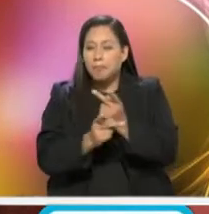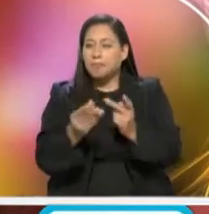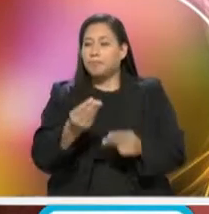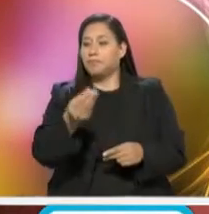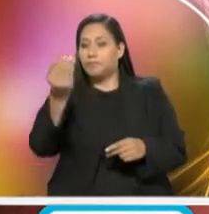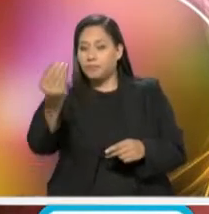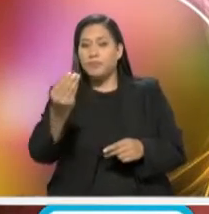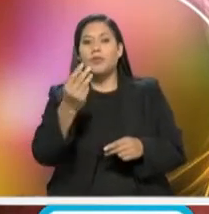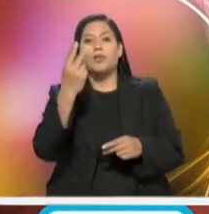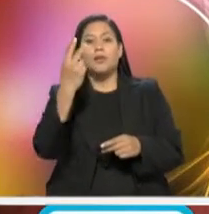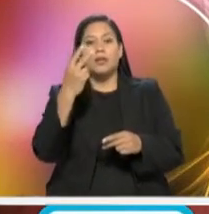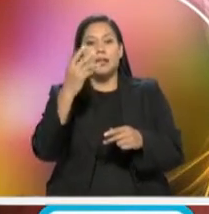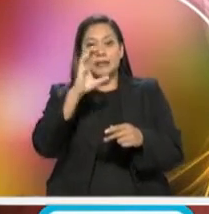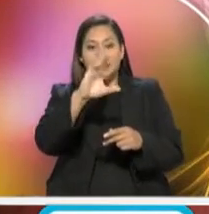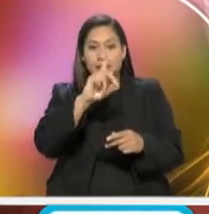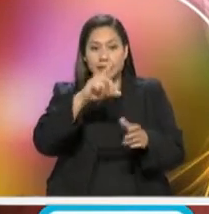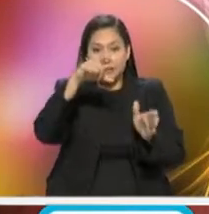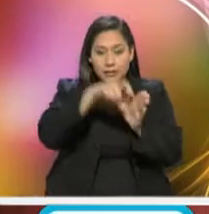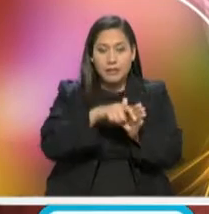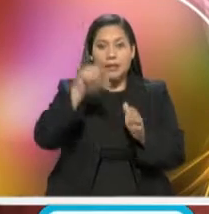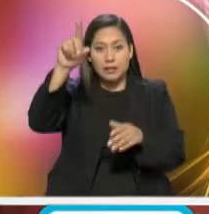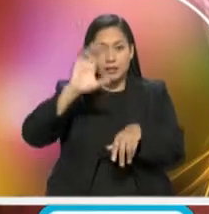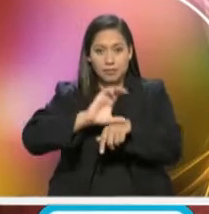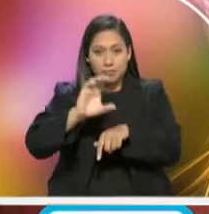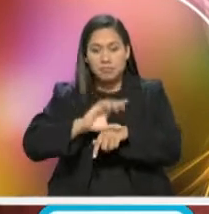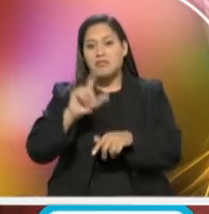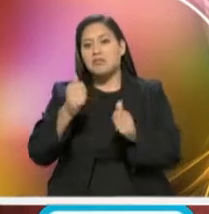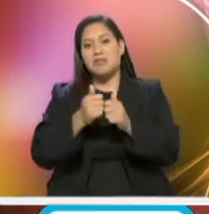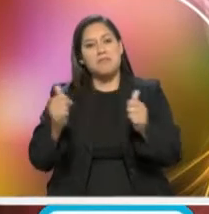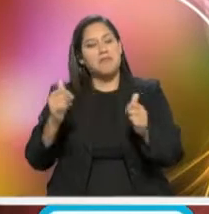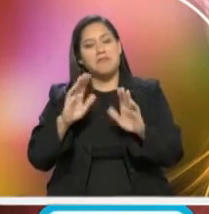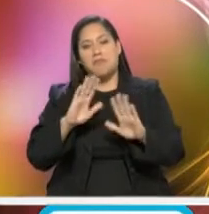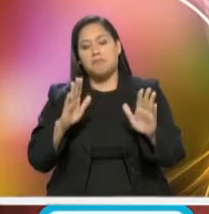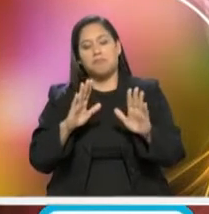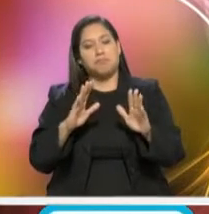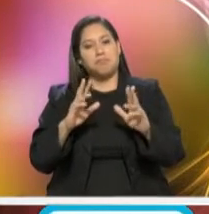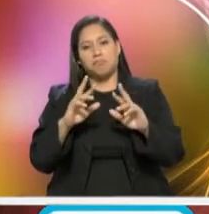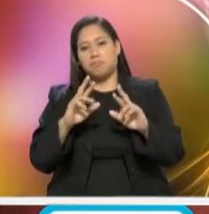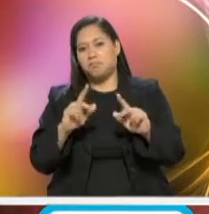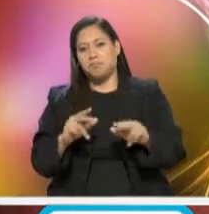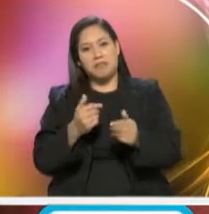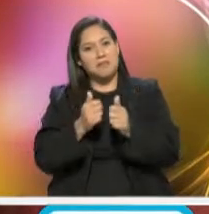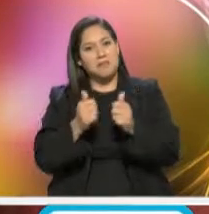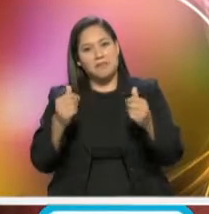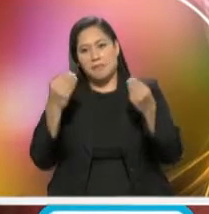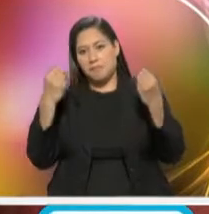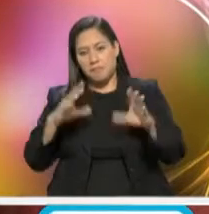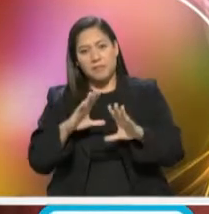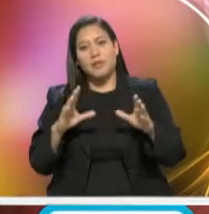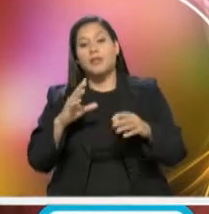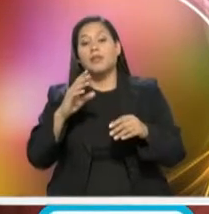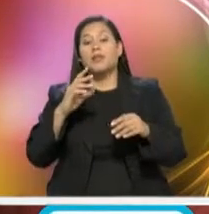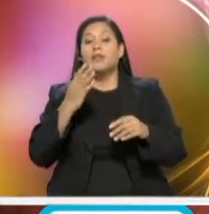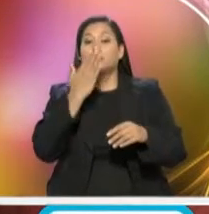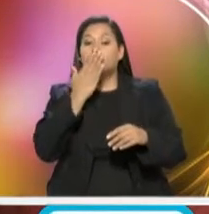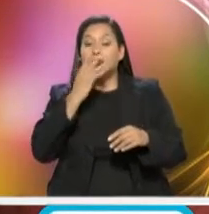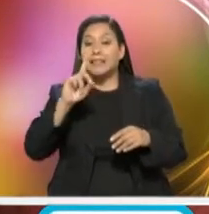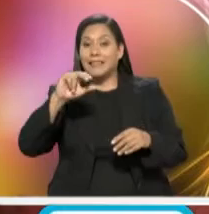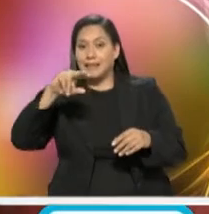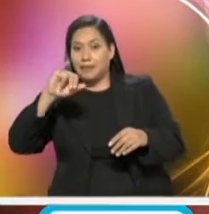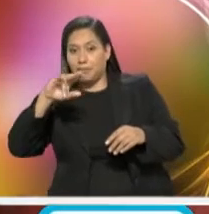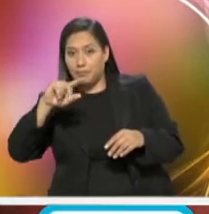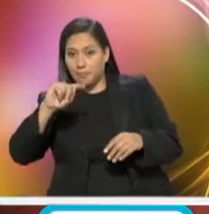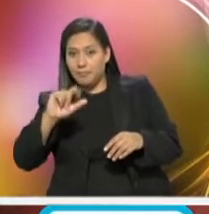Solamente grabaron un par de discos en Colombia, ¿sí? Y se desintegró. En ese entonces no hubo más de la Sonora Dinamita. Y volviendo un